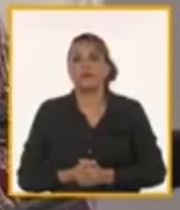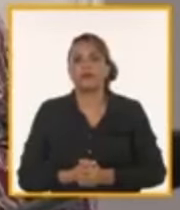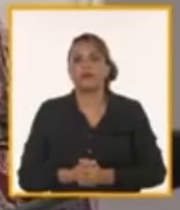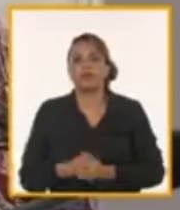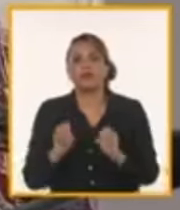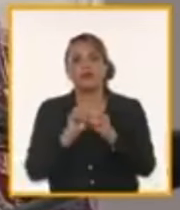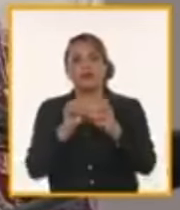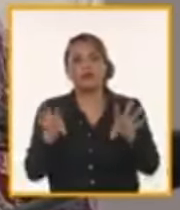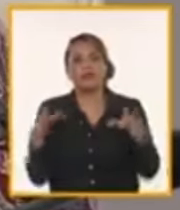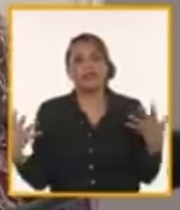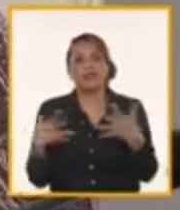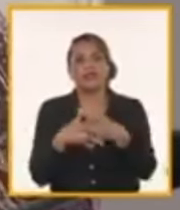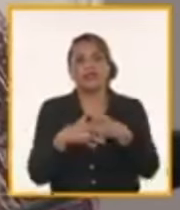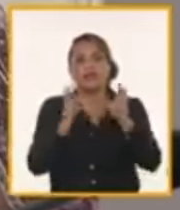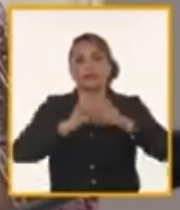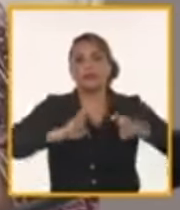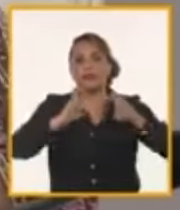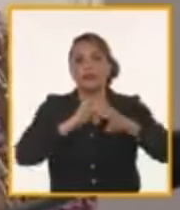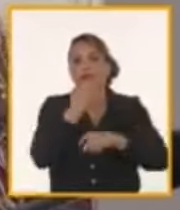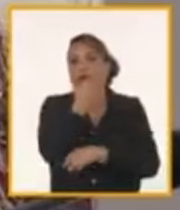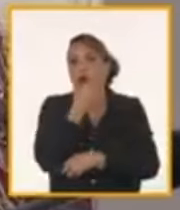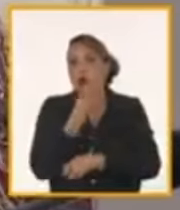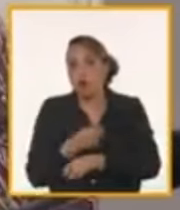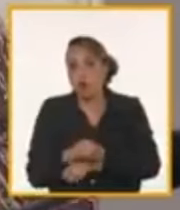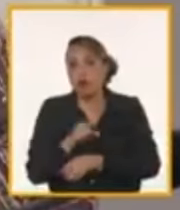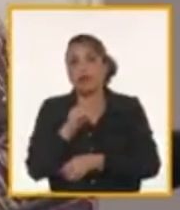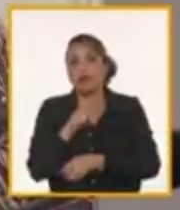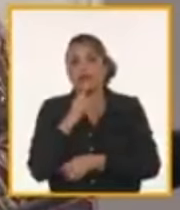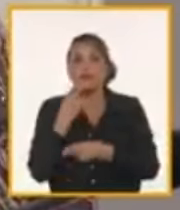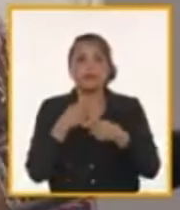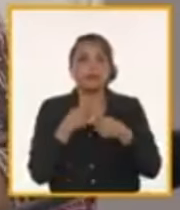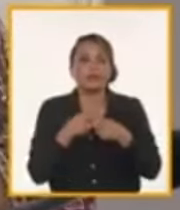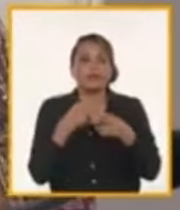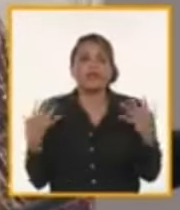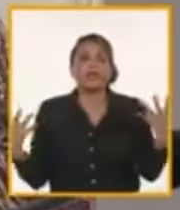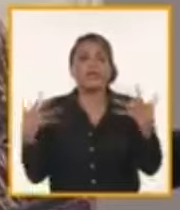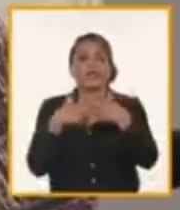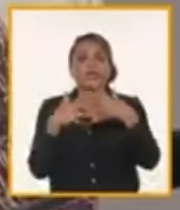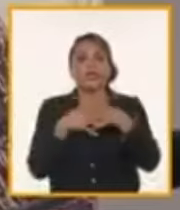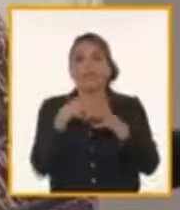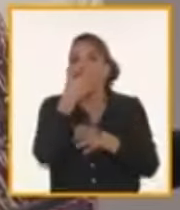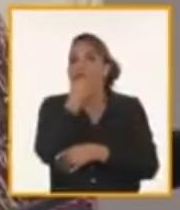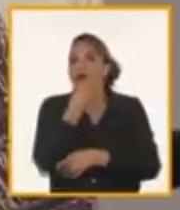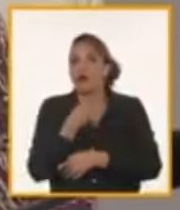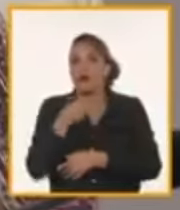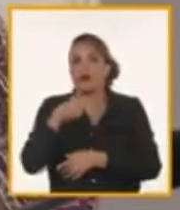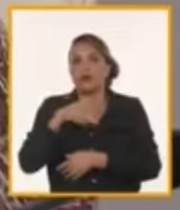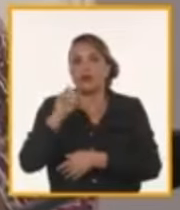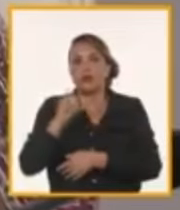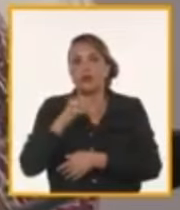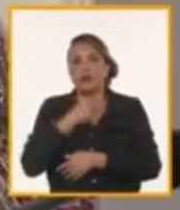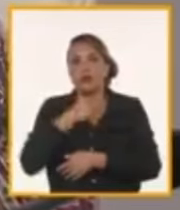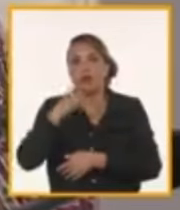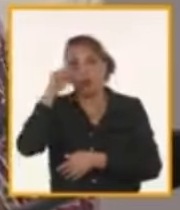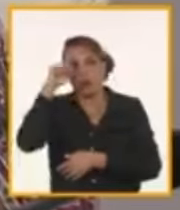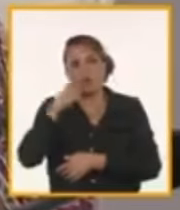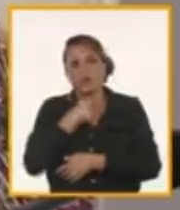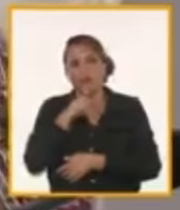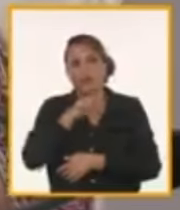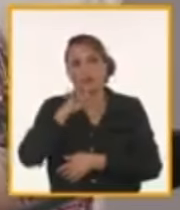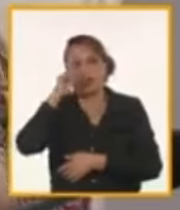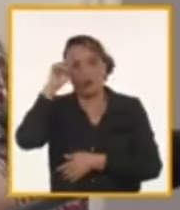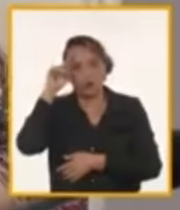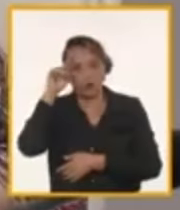científicos jóvenes investigadores que le vamos a denominar las redes de jóvenes José Luis González José Luis García Cuevas